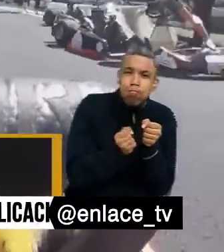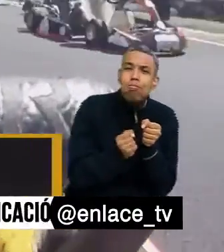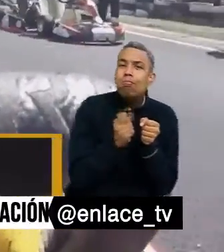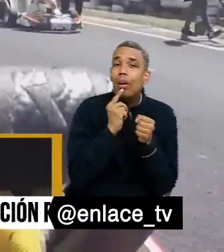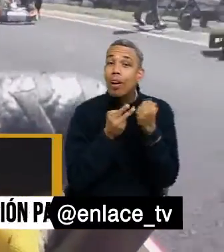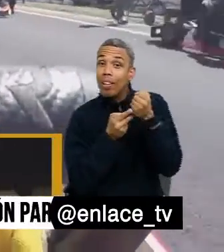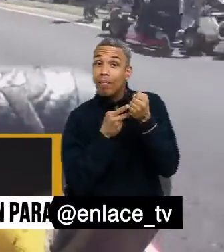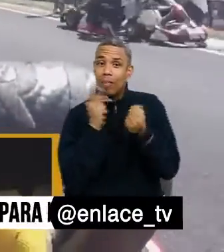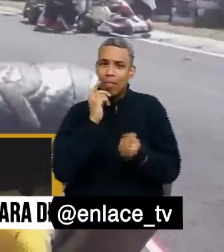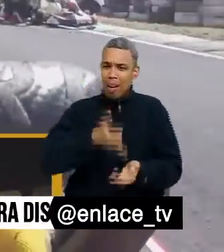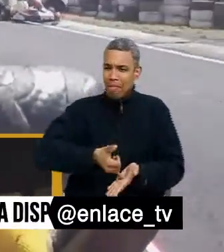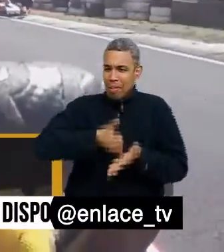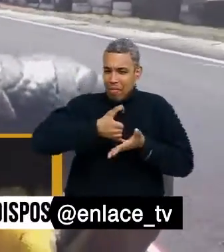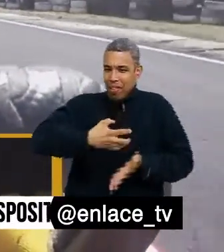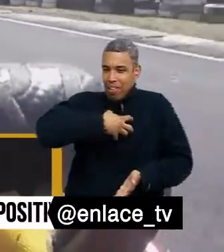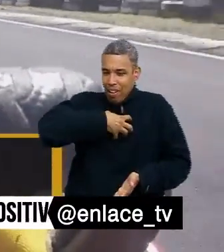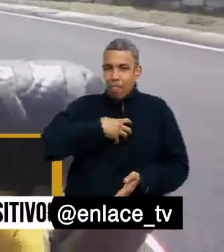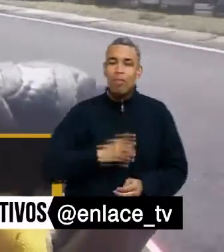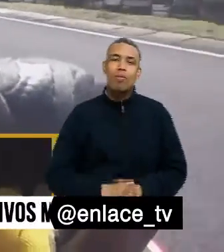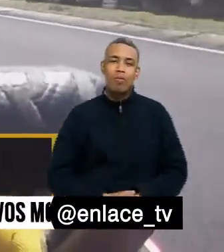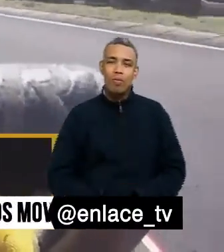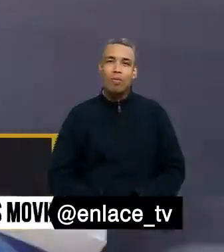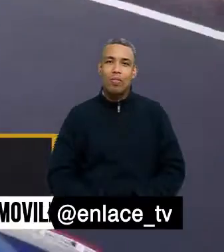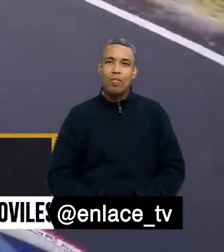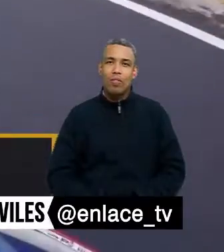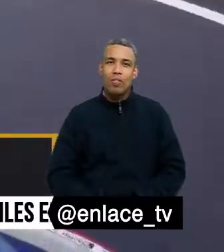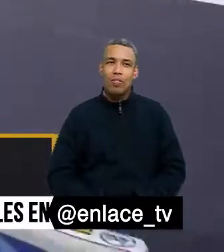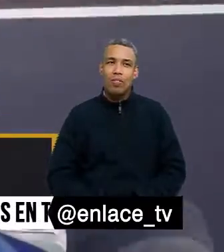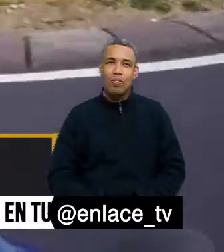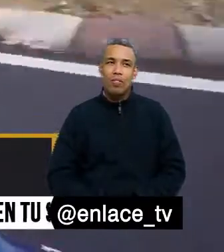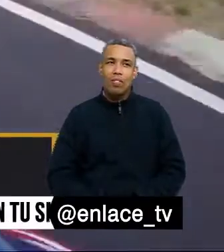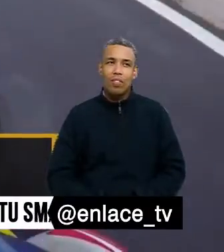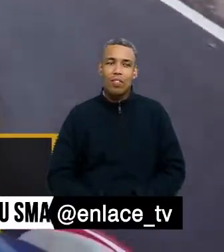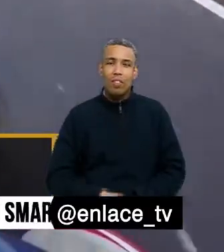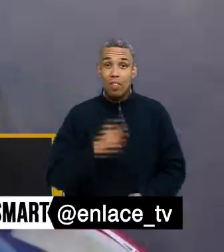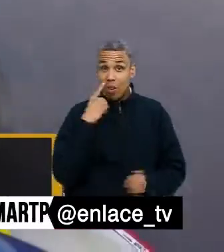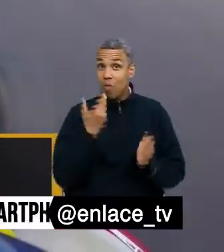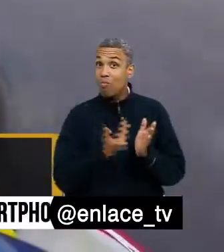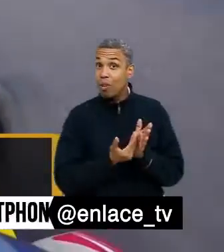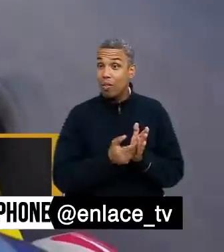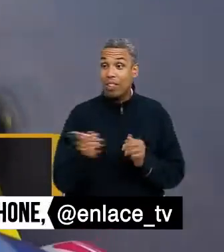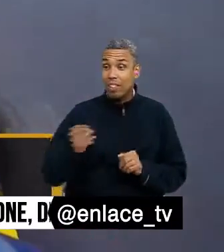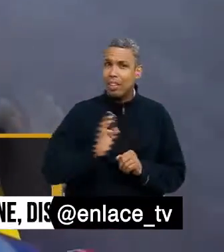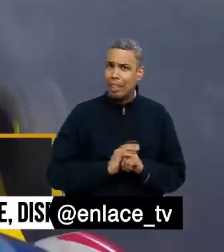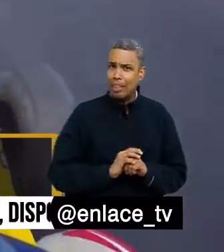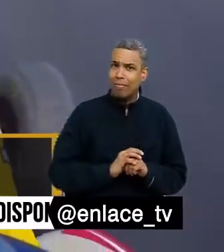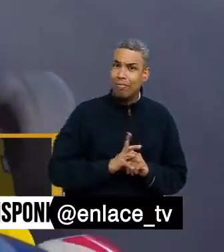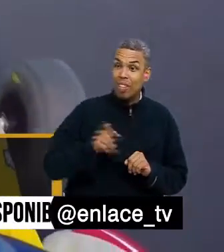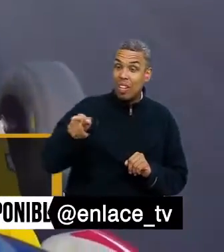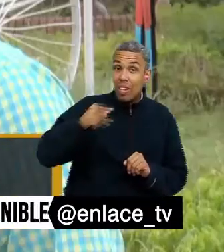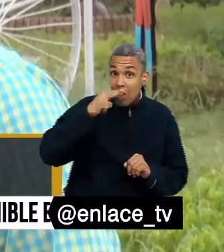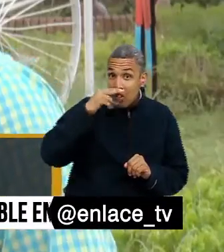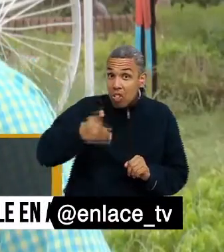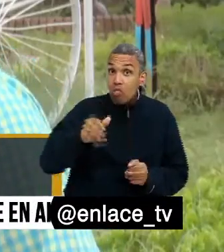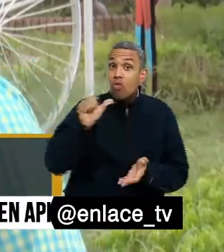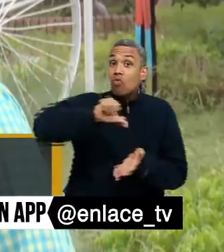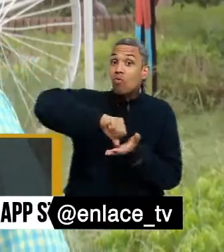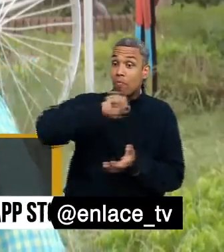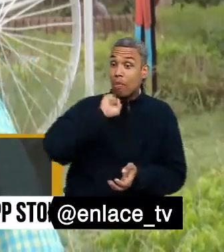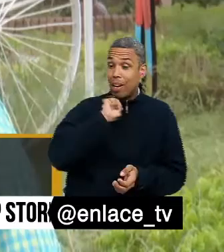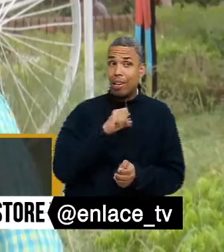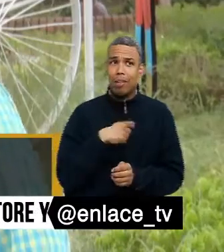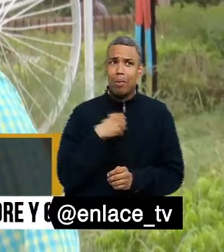coronó campeón de la segunda válida X30 y quedó allí en evidencia la calidad de pilotos con los que cuenta Barranca Bermeja. El 14 de